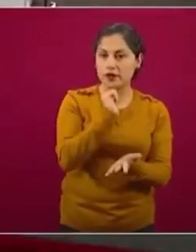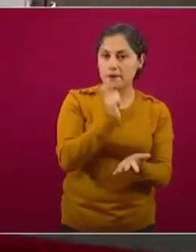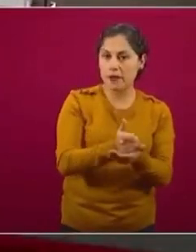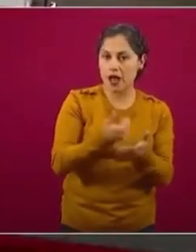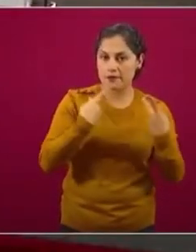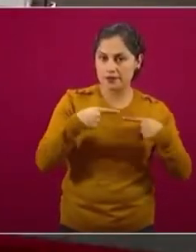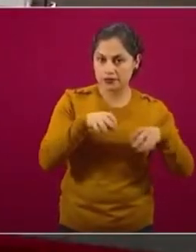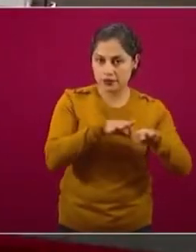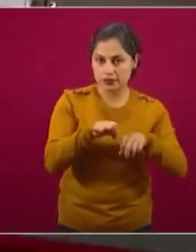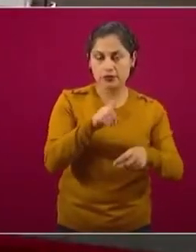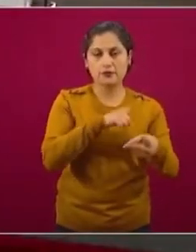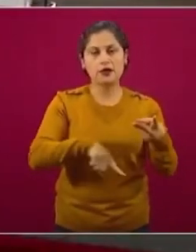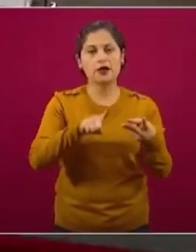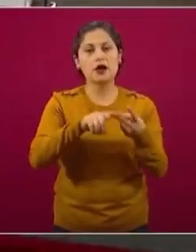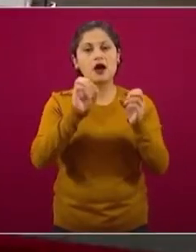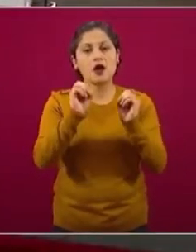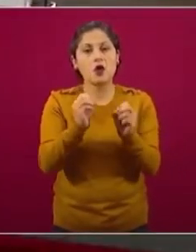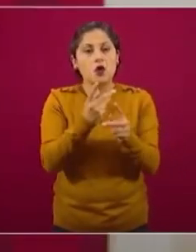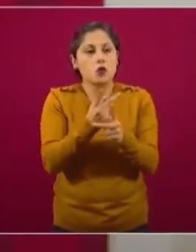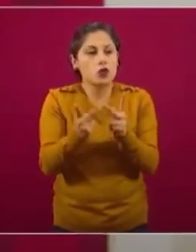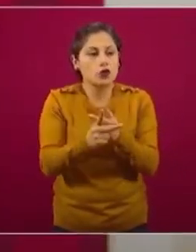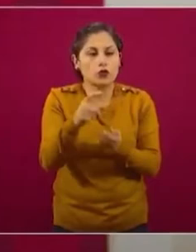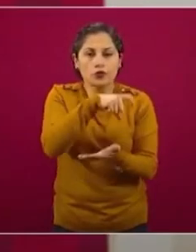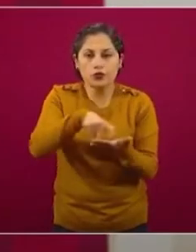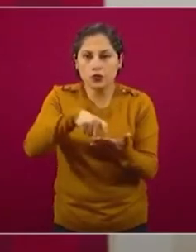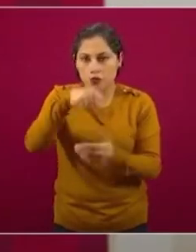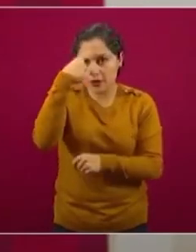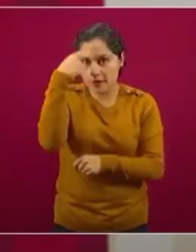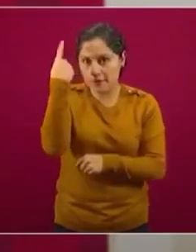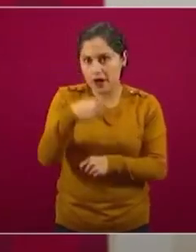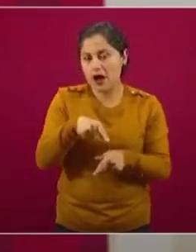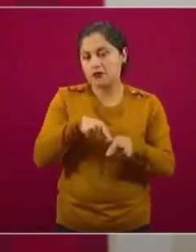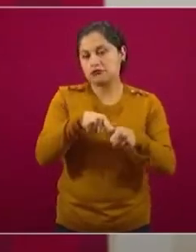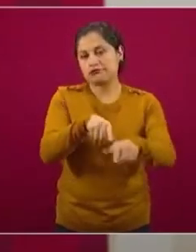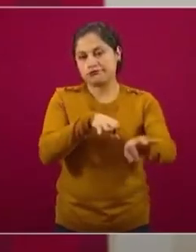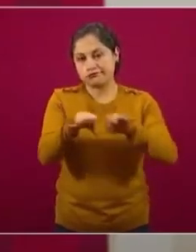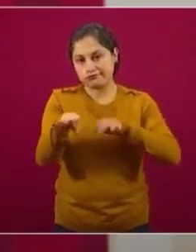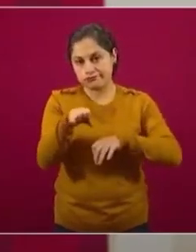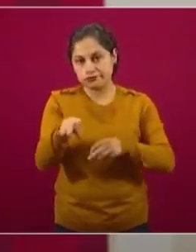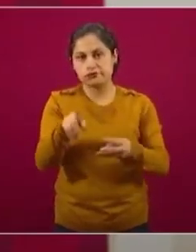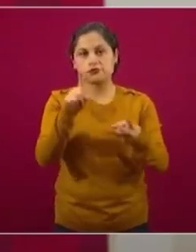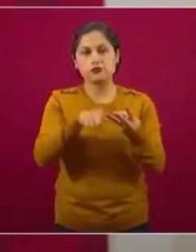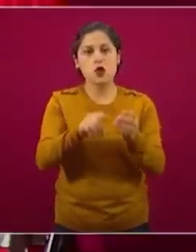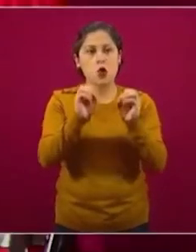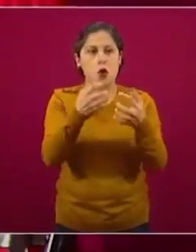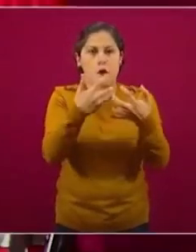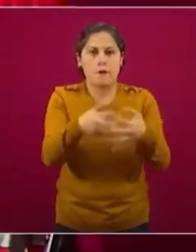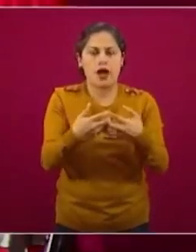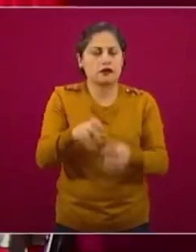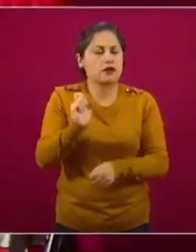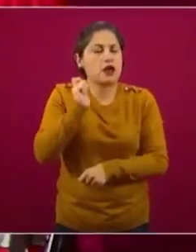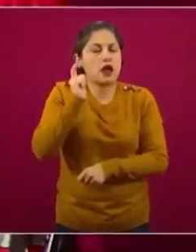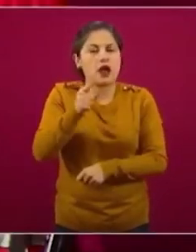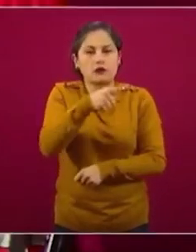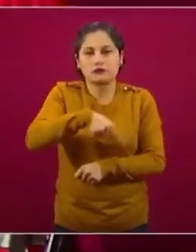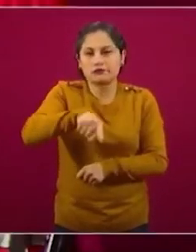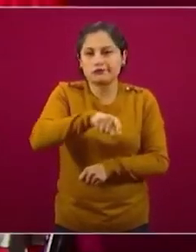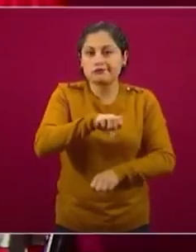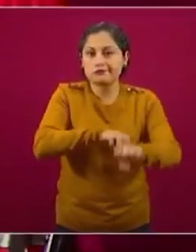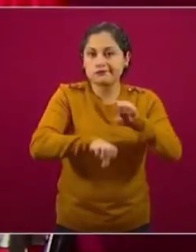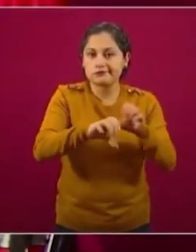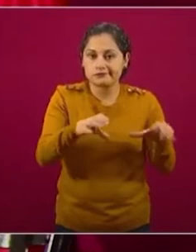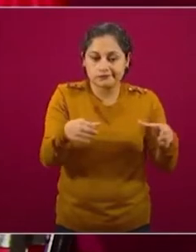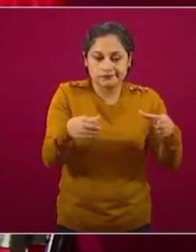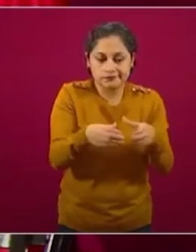materia prima o la compra de alguna maquinaria, algún equipo necesario para que estos micronegocios